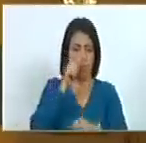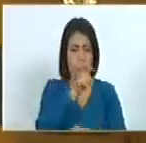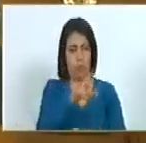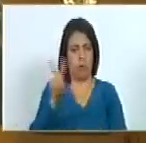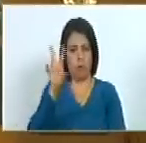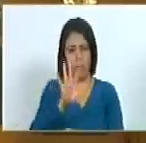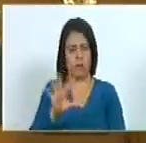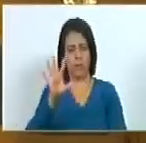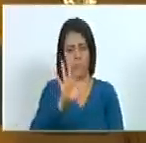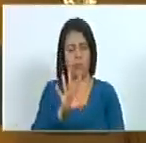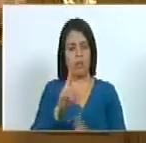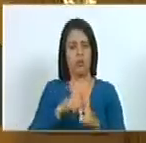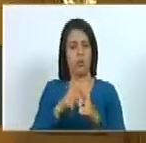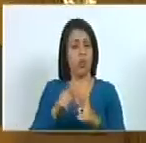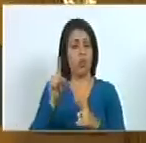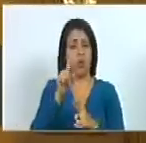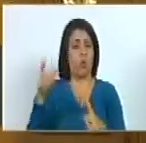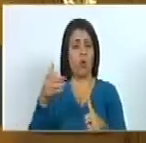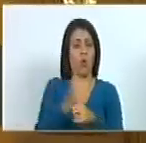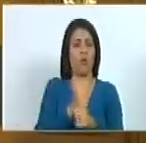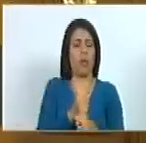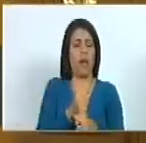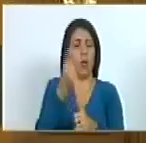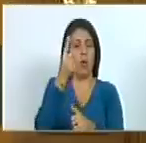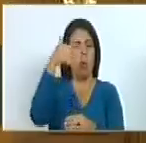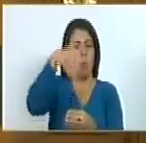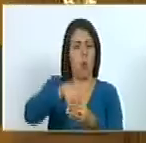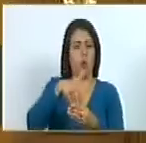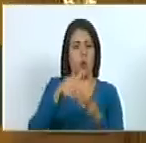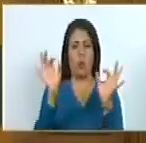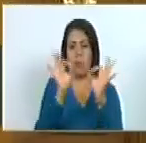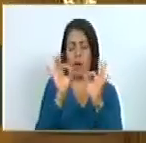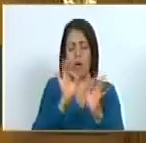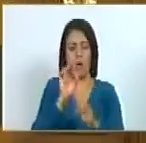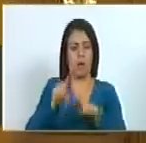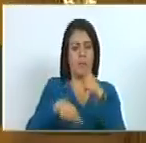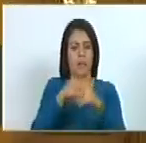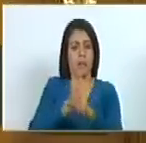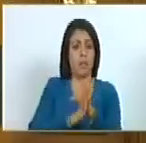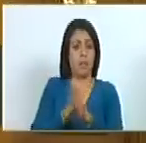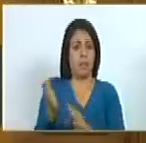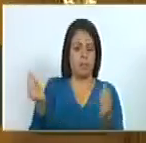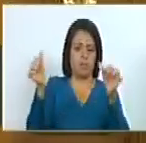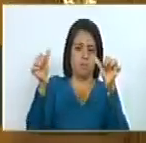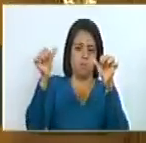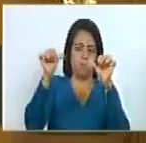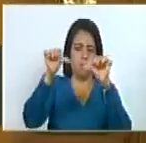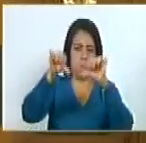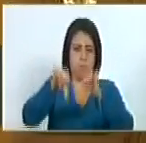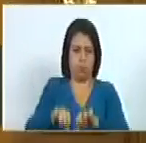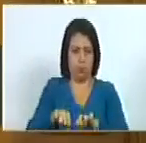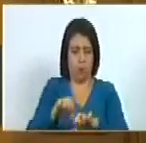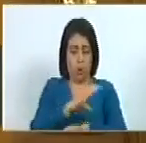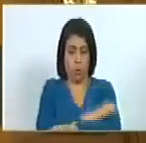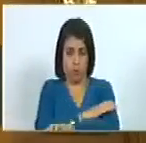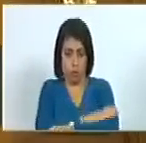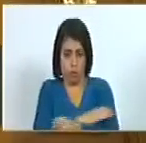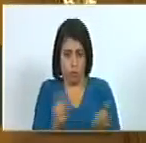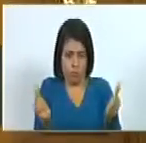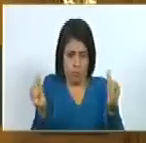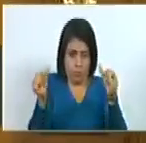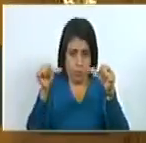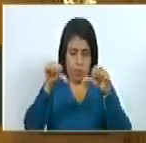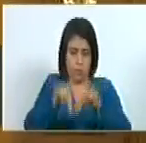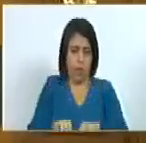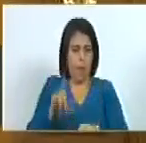venezolano. Con eso no van a conseguir ni un solo voto. Con eso se van a seguir hundiendo, hundiendo